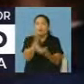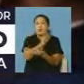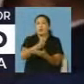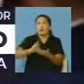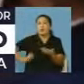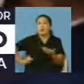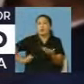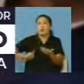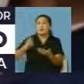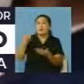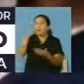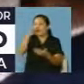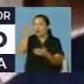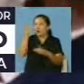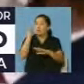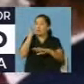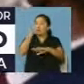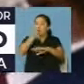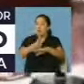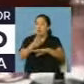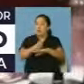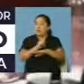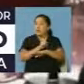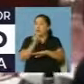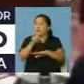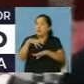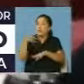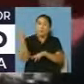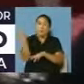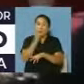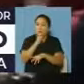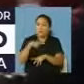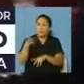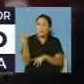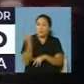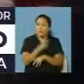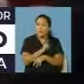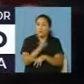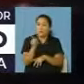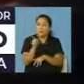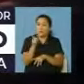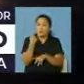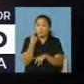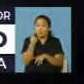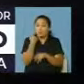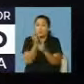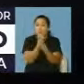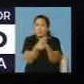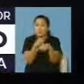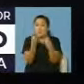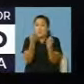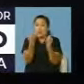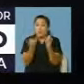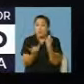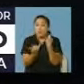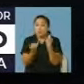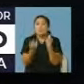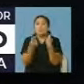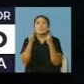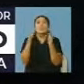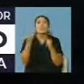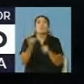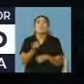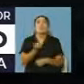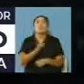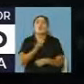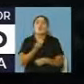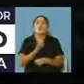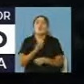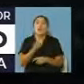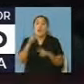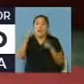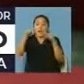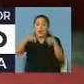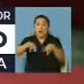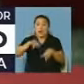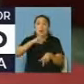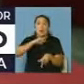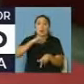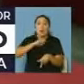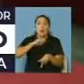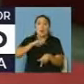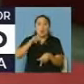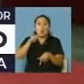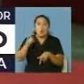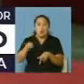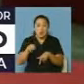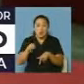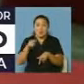eso la presencia de Silvina acá es muy importante para nosotros. Los recursos pertenecen a las provincias, por eso la presencia de